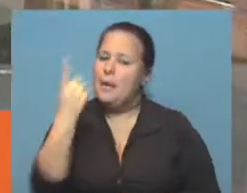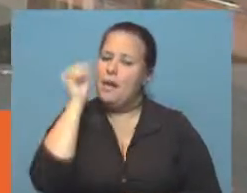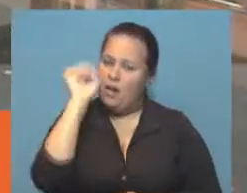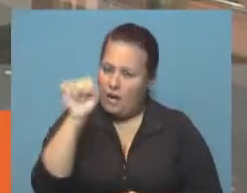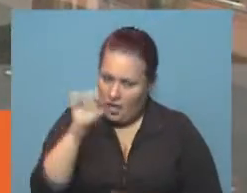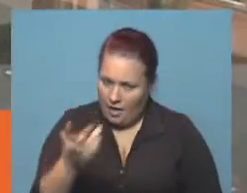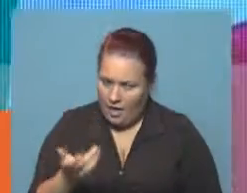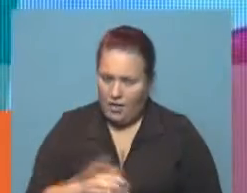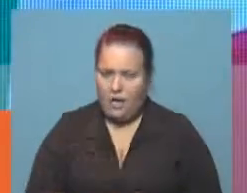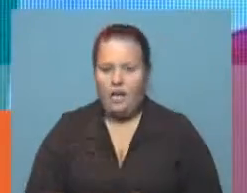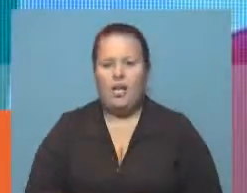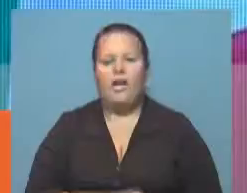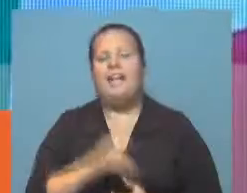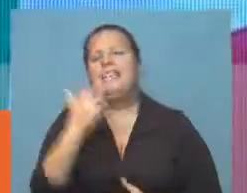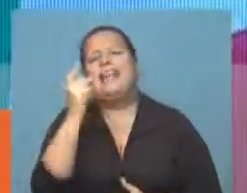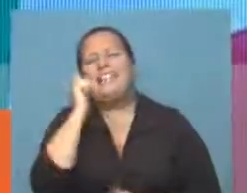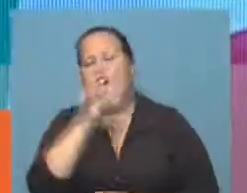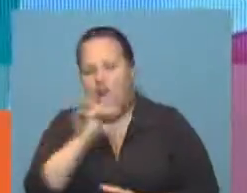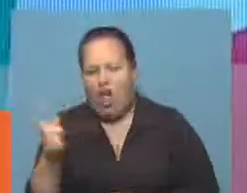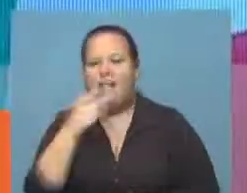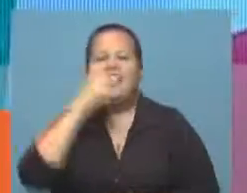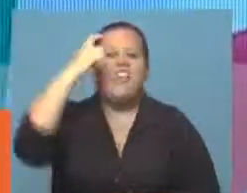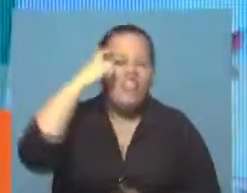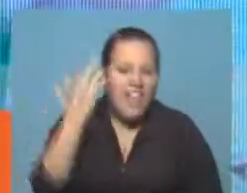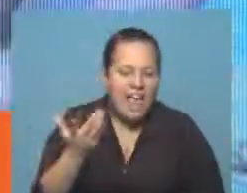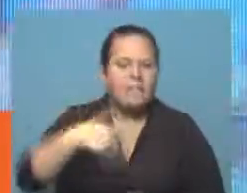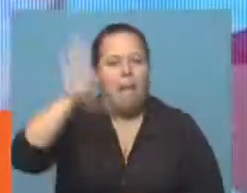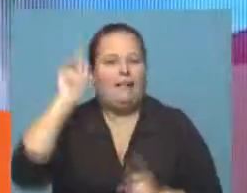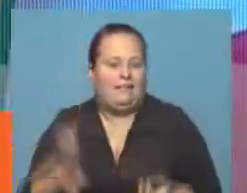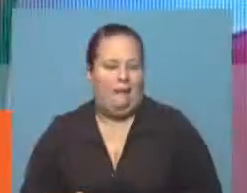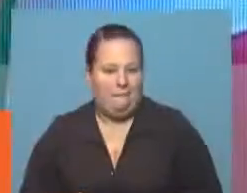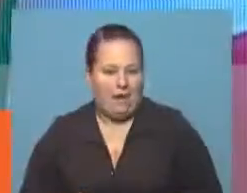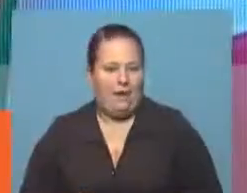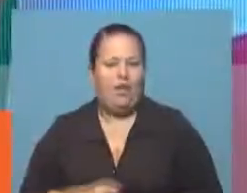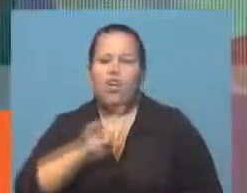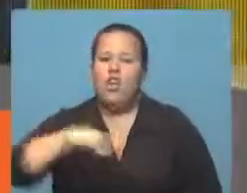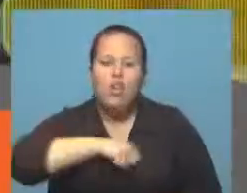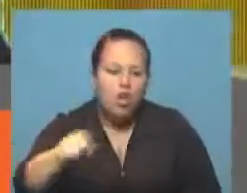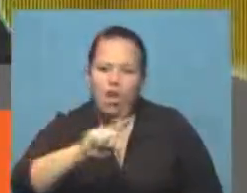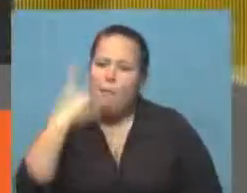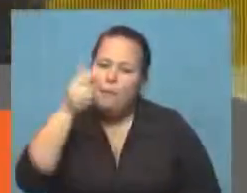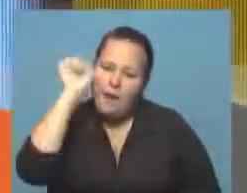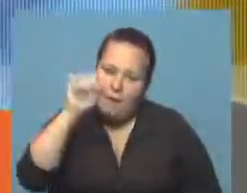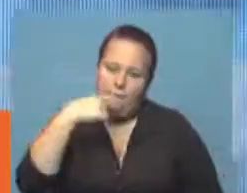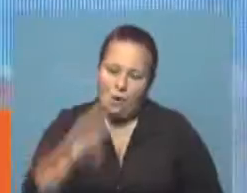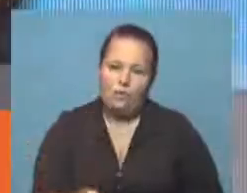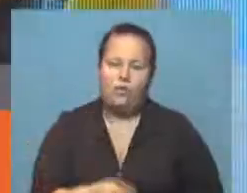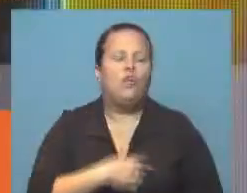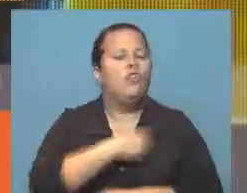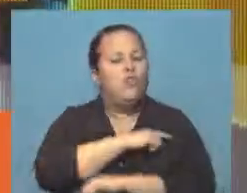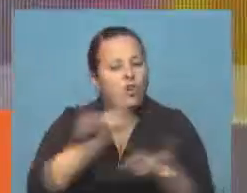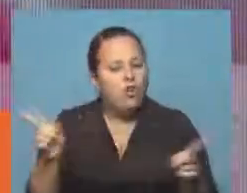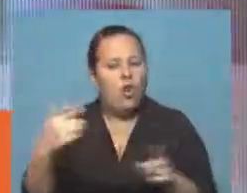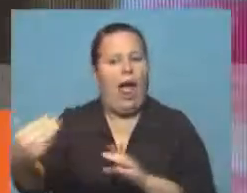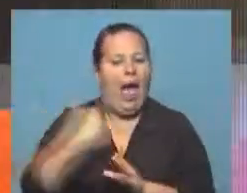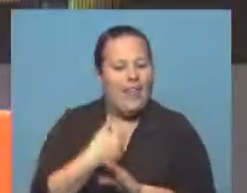Claro. Porque No el día si de tiene mañana 3 van a hacer años, eso, ¿no? si tiene 10 y Claro, más. claro. No entro sin permiso y no permito que entren